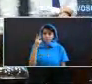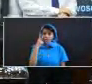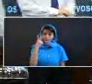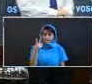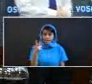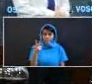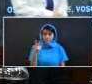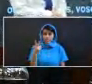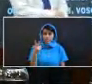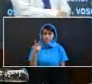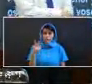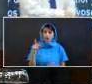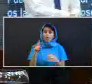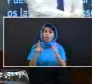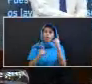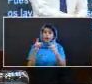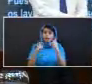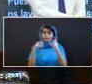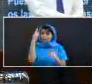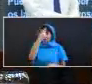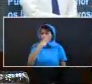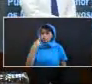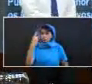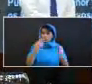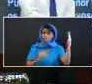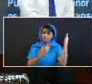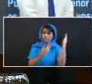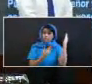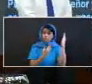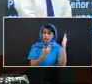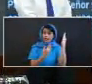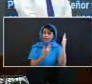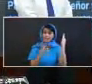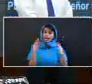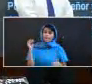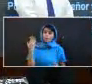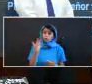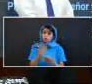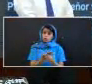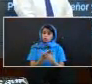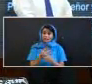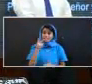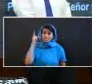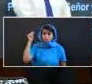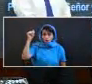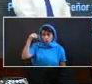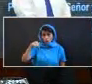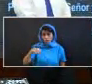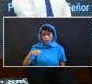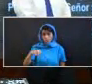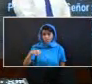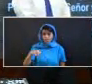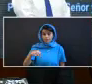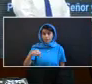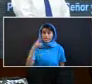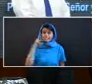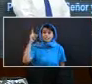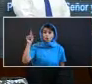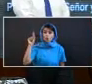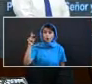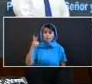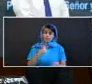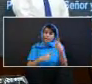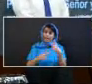rostro del servicio al cual vamos. Señor, y hoy, Señor, tú vienes